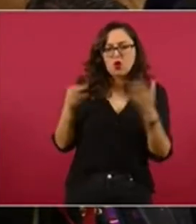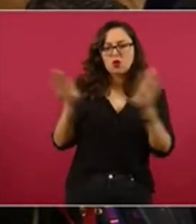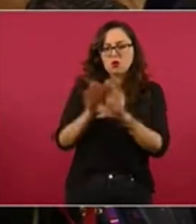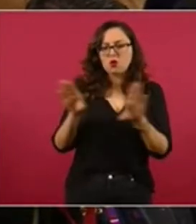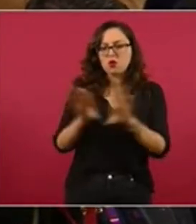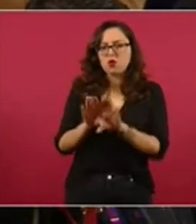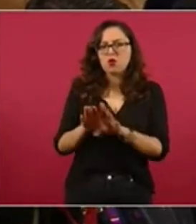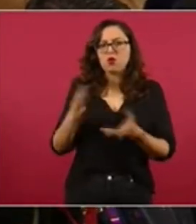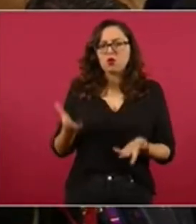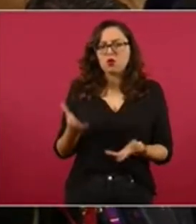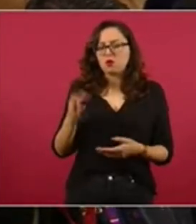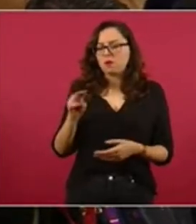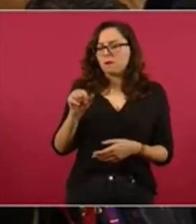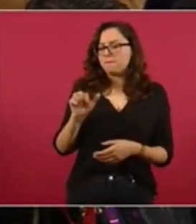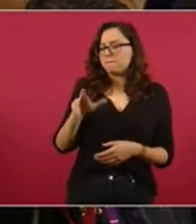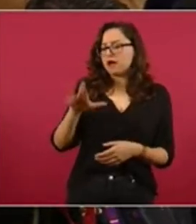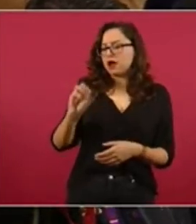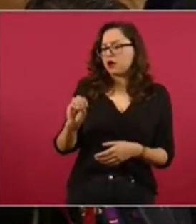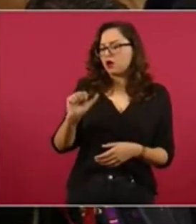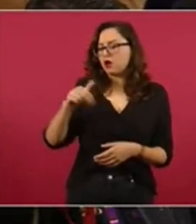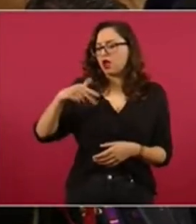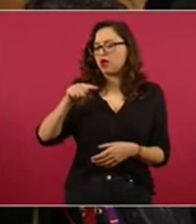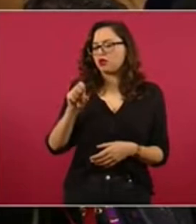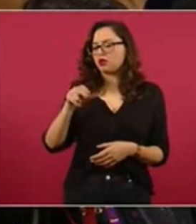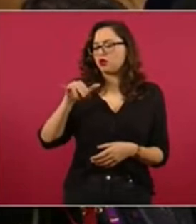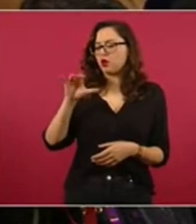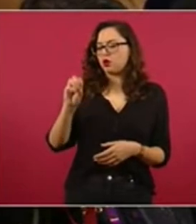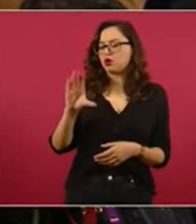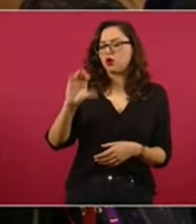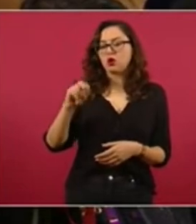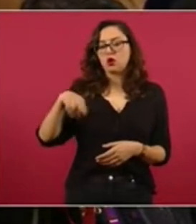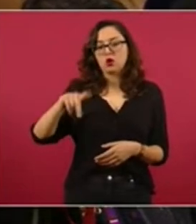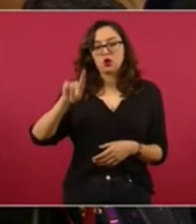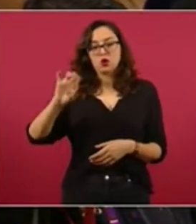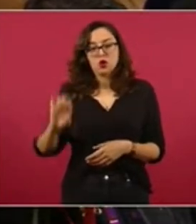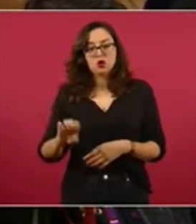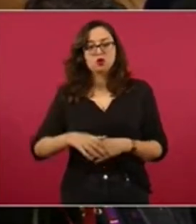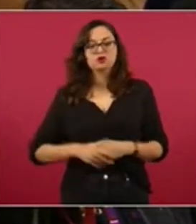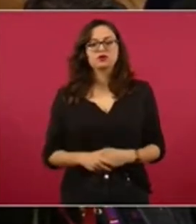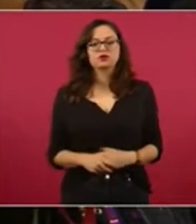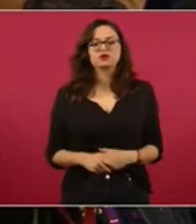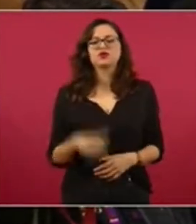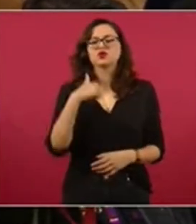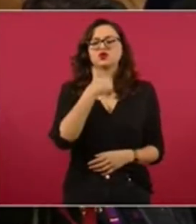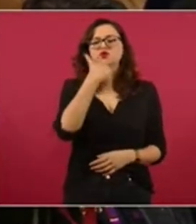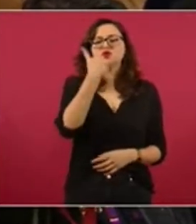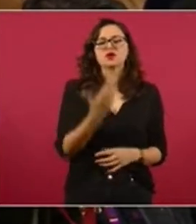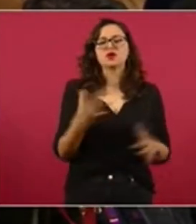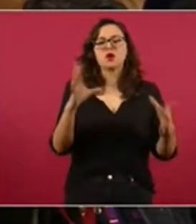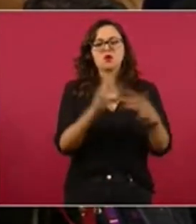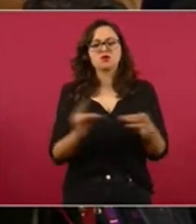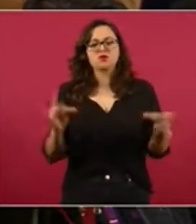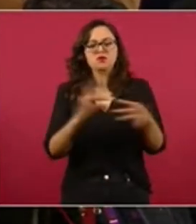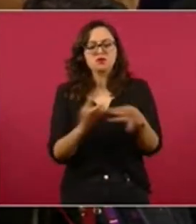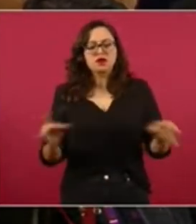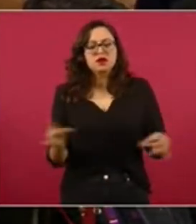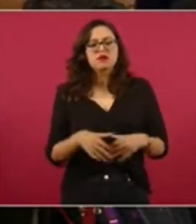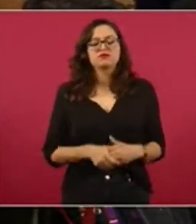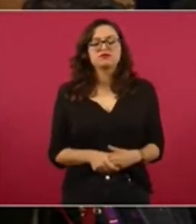Conde. Aquí yo le quiero comentar, presidente, que hemos tenido varias denuncias.